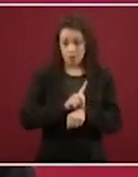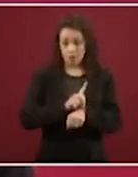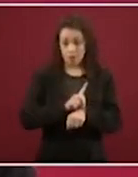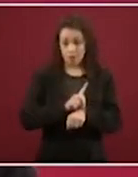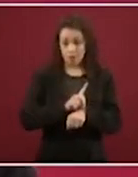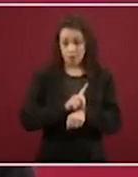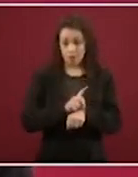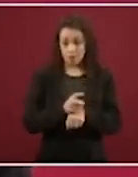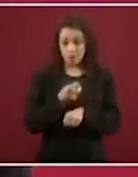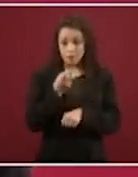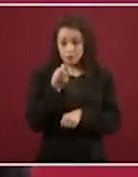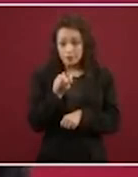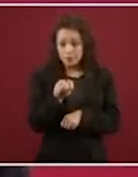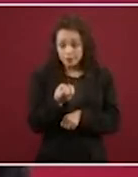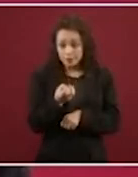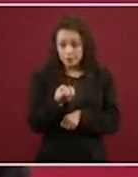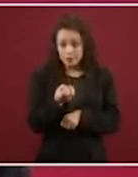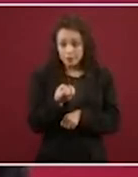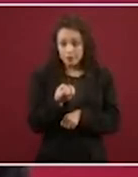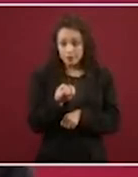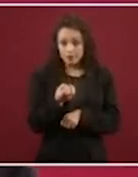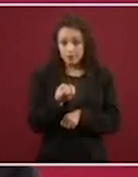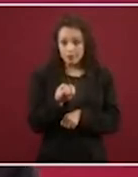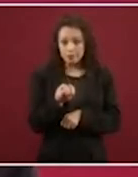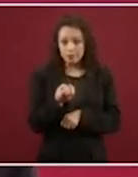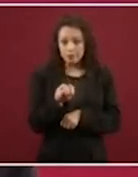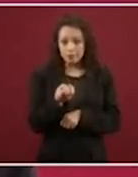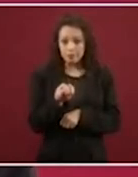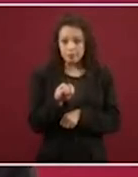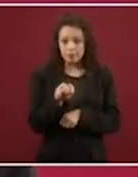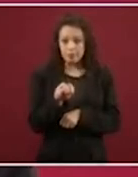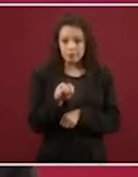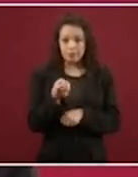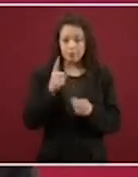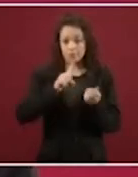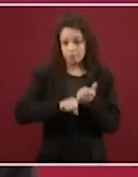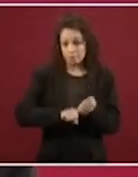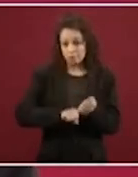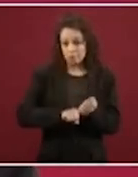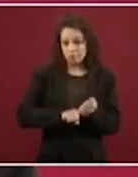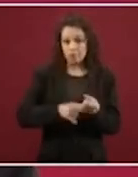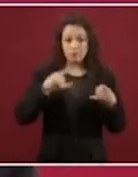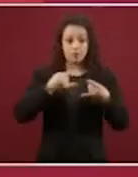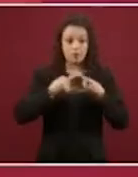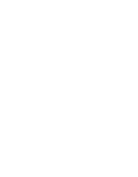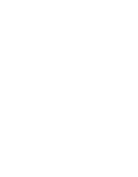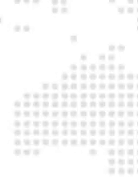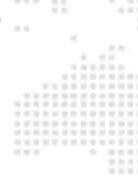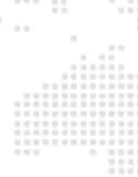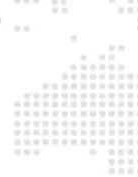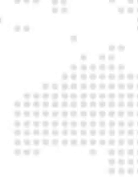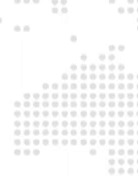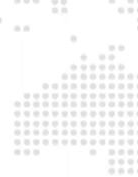el día en que se conmemora una fecha histórica